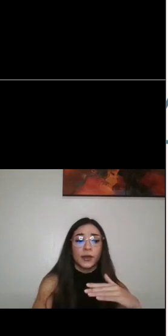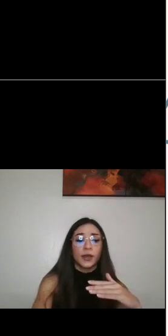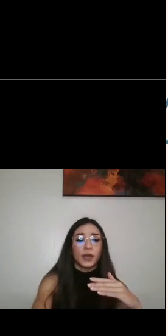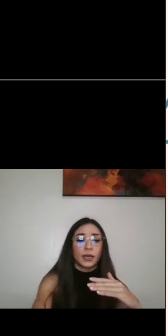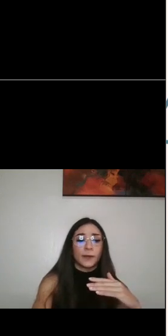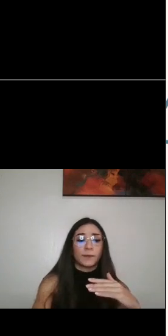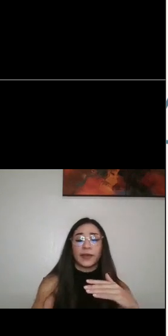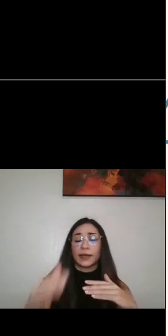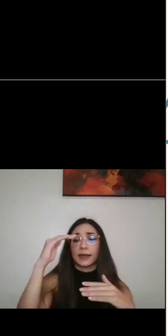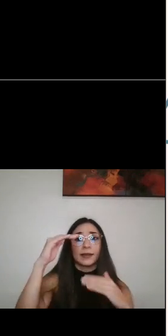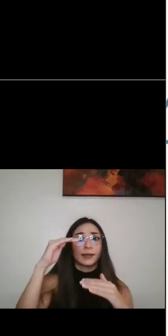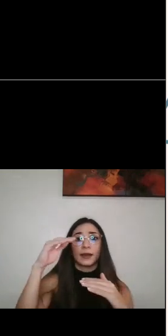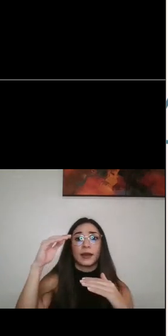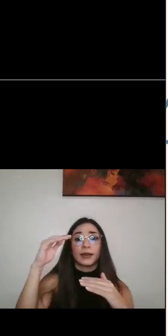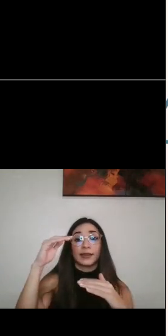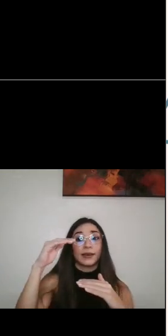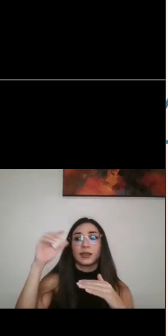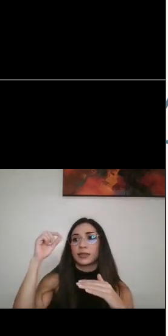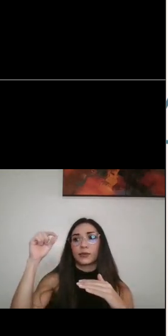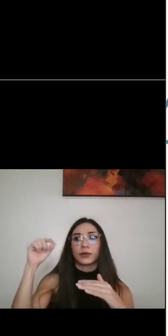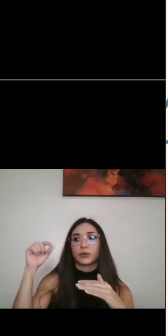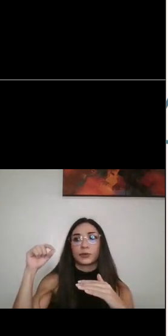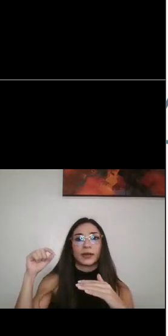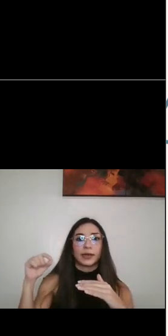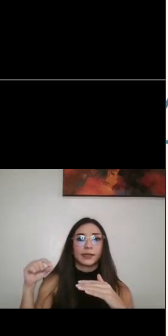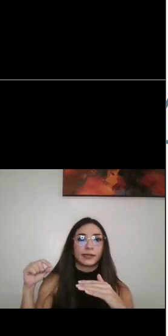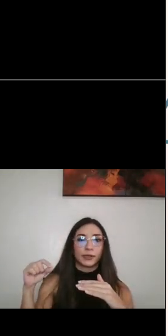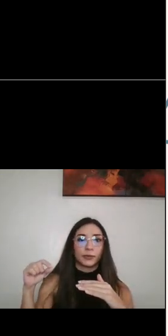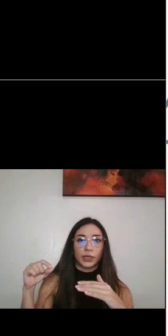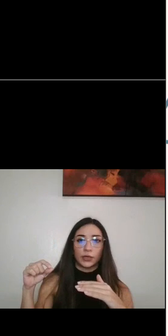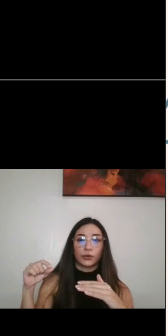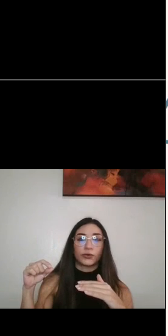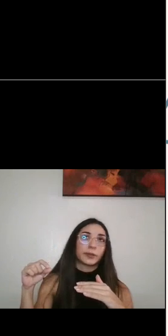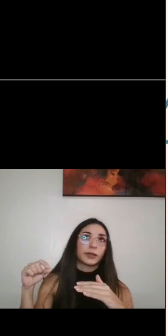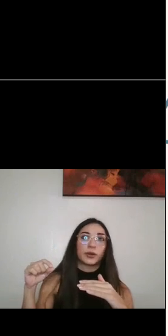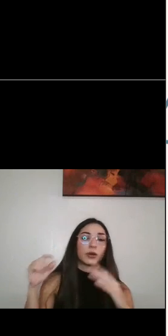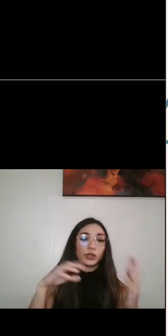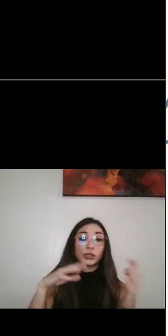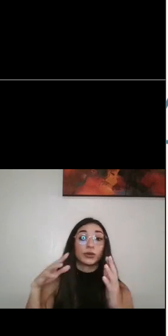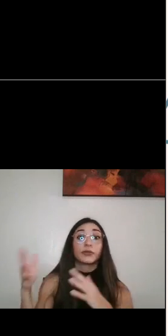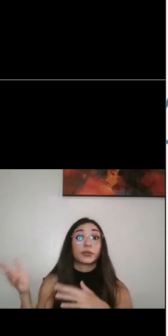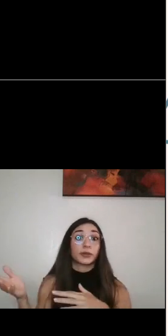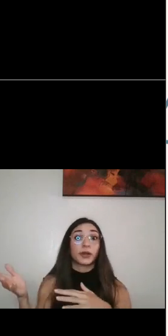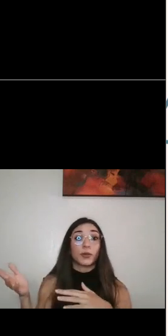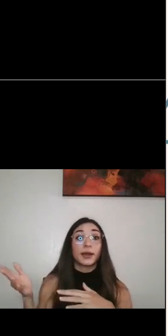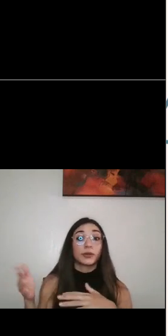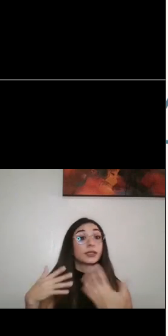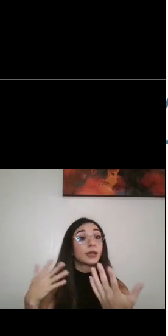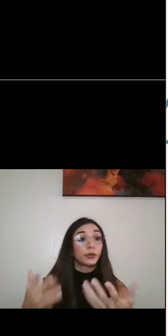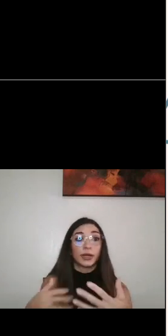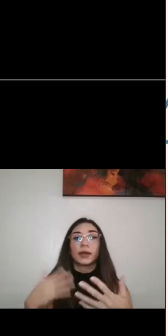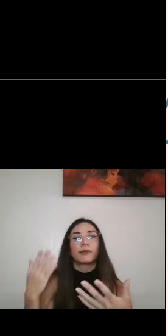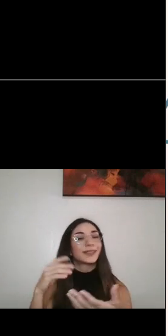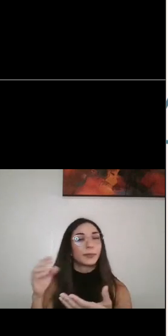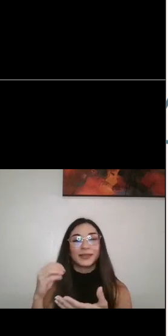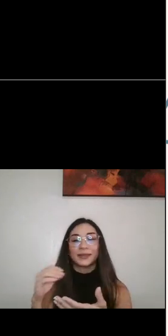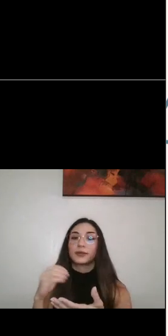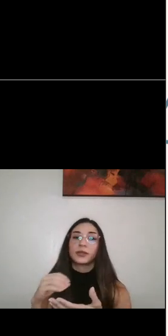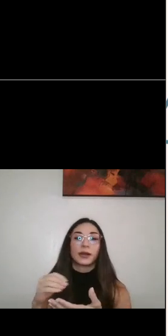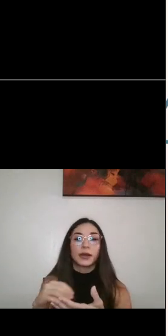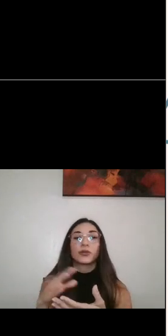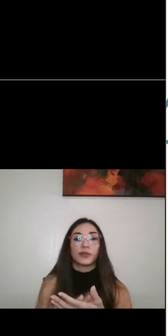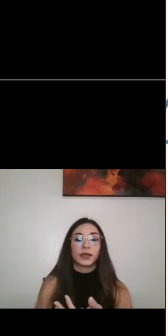tienen de tal edad a tal edad, eso es lo que yo esperaría que esté haciendo mi niño con respecto a audición y con respecto al lenguaje, entonces si lo tienen, siempre